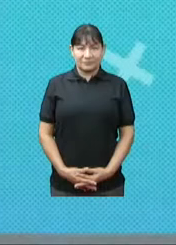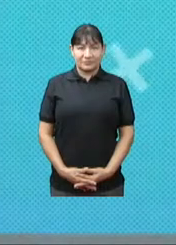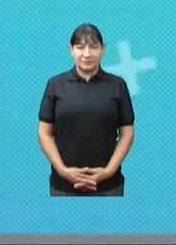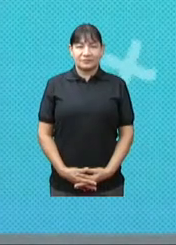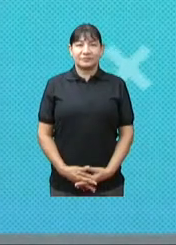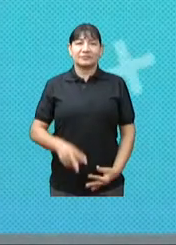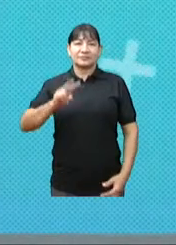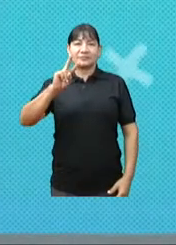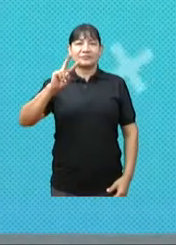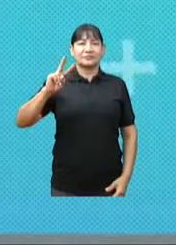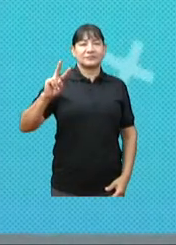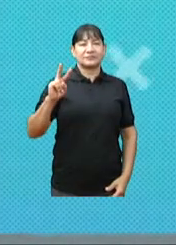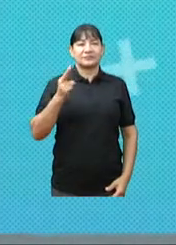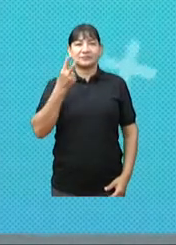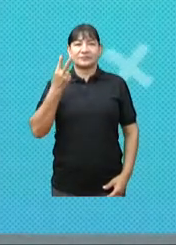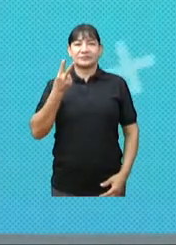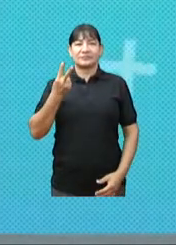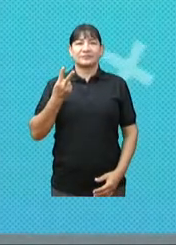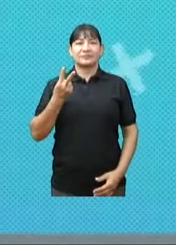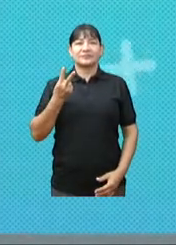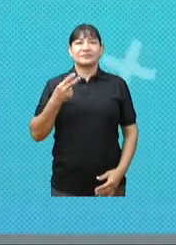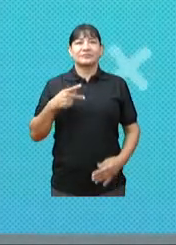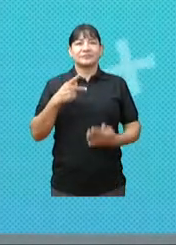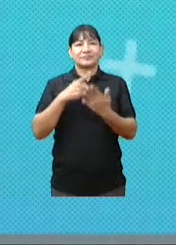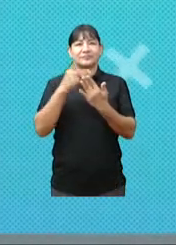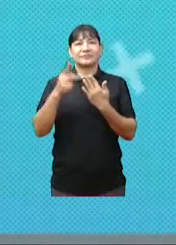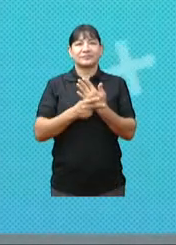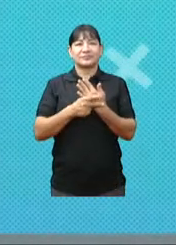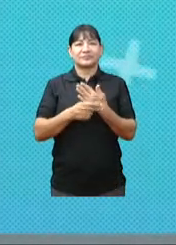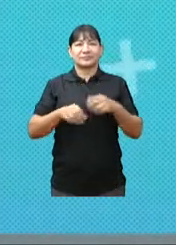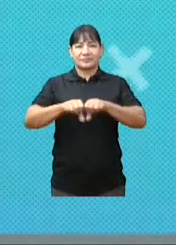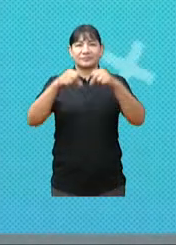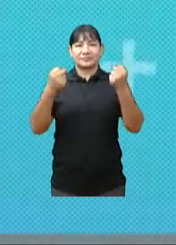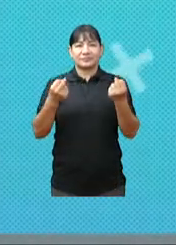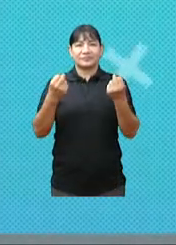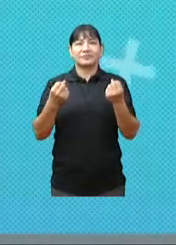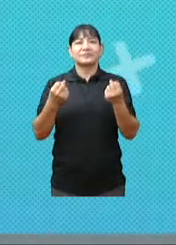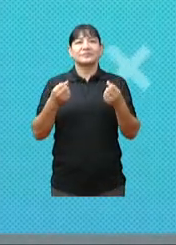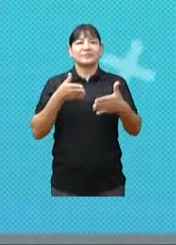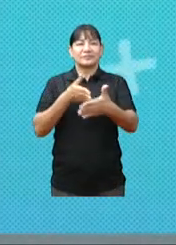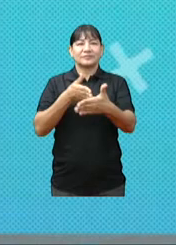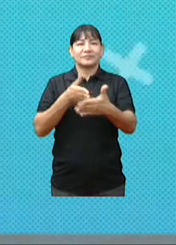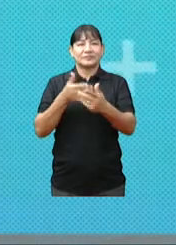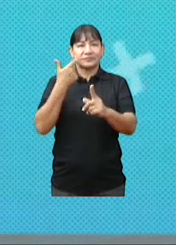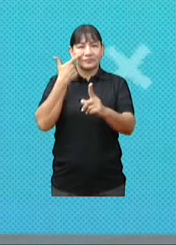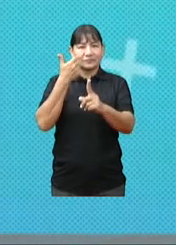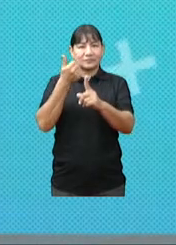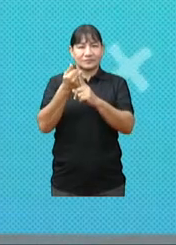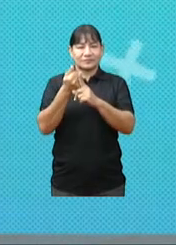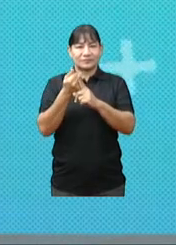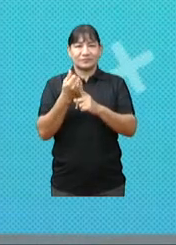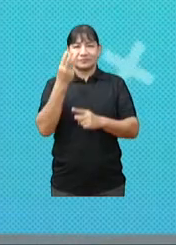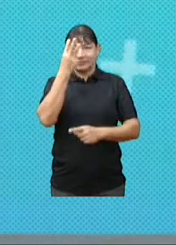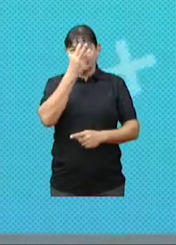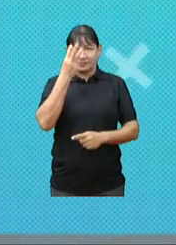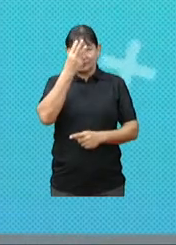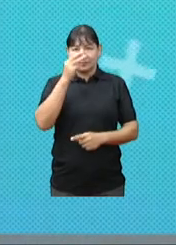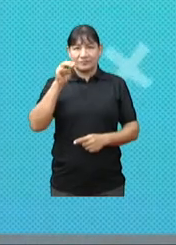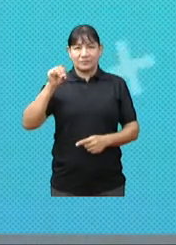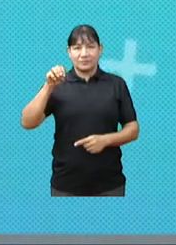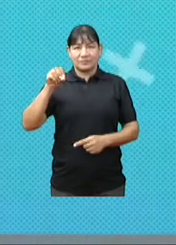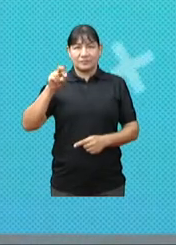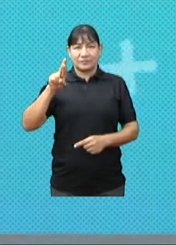En el segundo programa de Rompiendo Barreras, los invitamos a conocer la historia de Wilfredo Moreno,